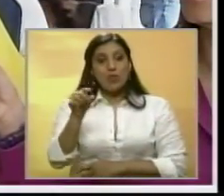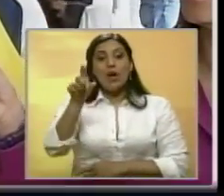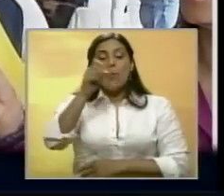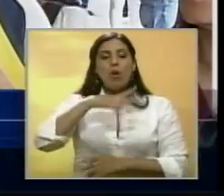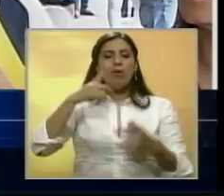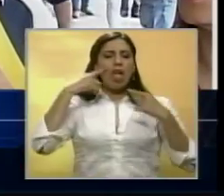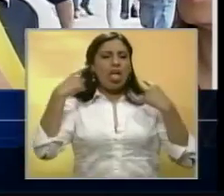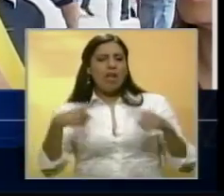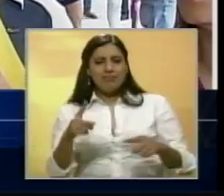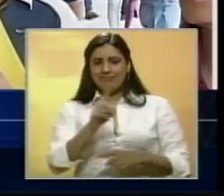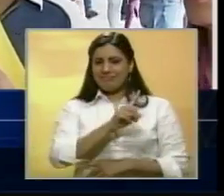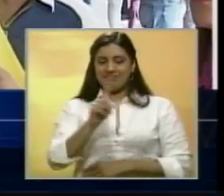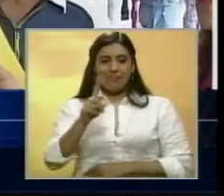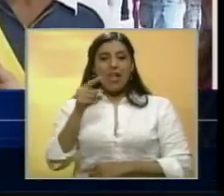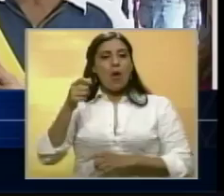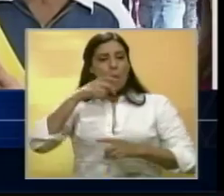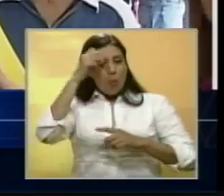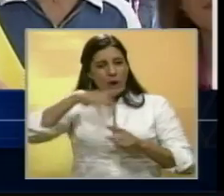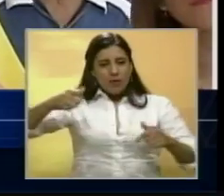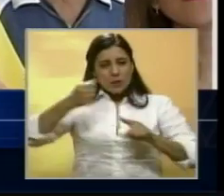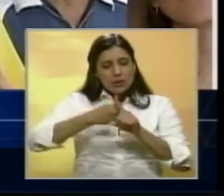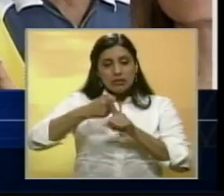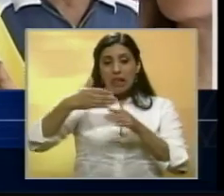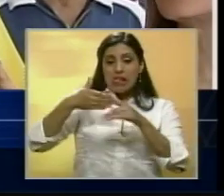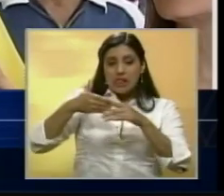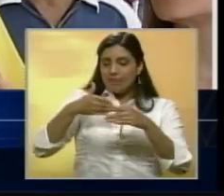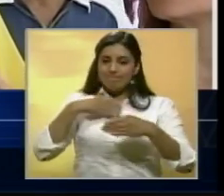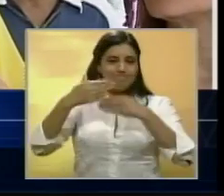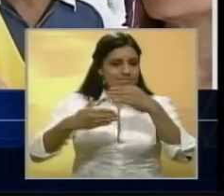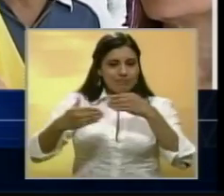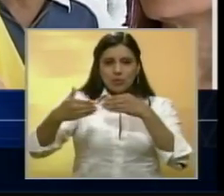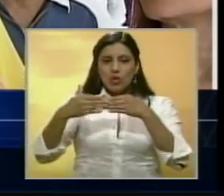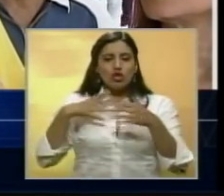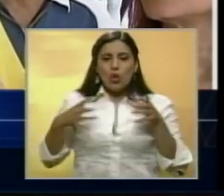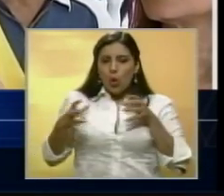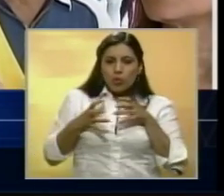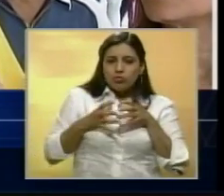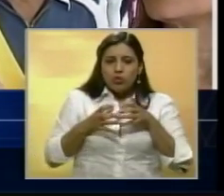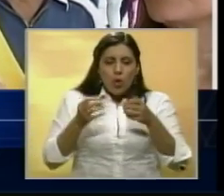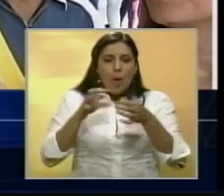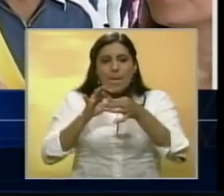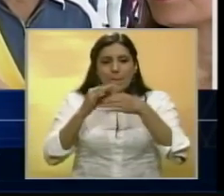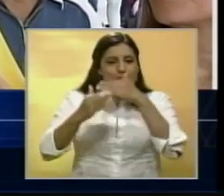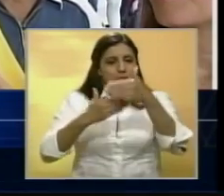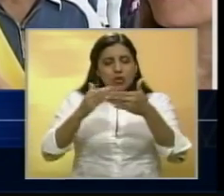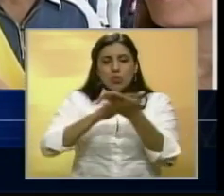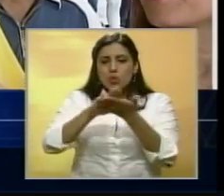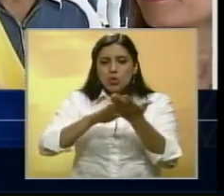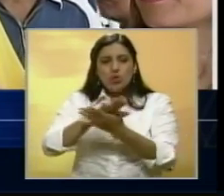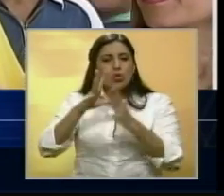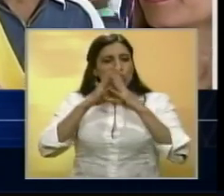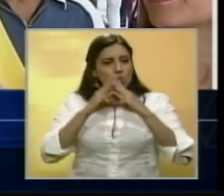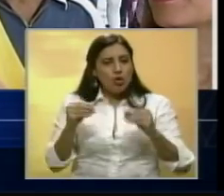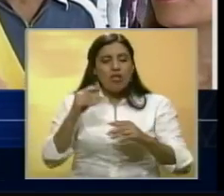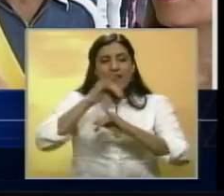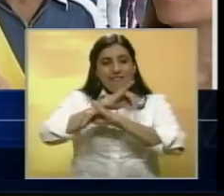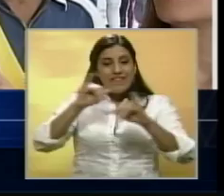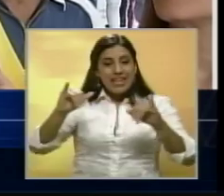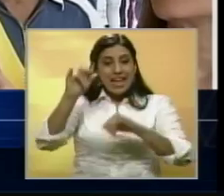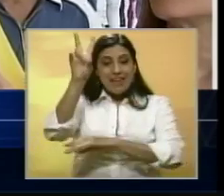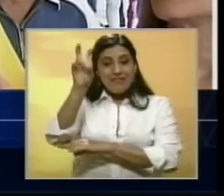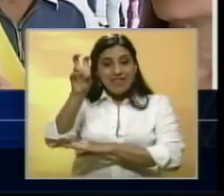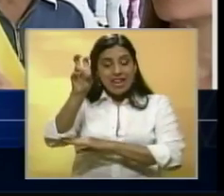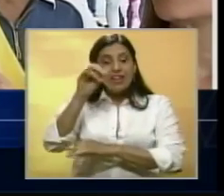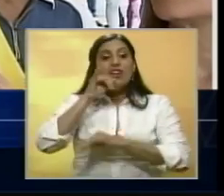va a tirar la toalla. Cualquier obstáculo que nos los pongan, juntos, organizándonos y motivados, vamos a superarlo, como vamos a lograr al final del día